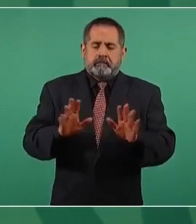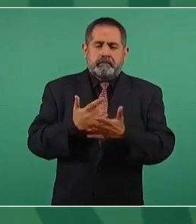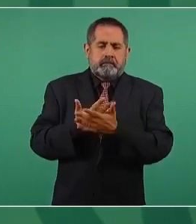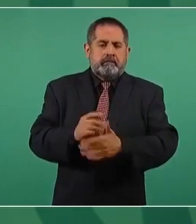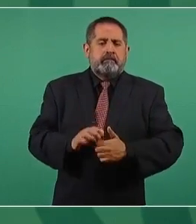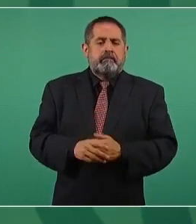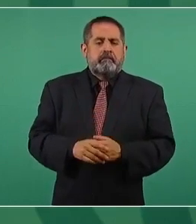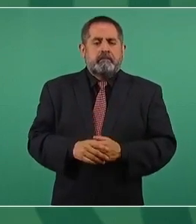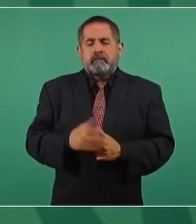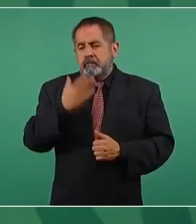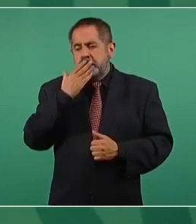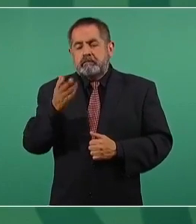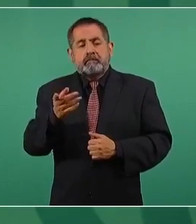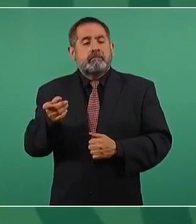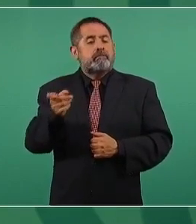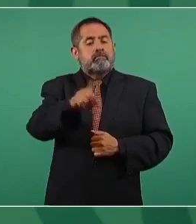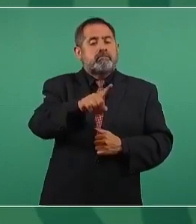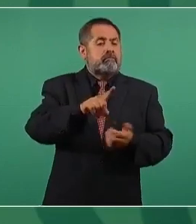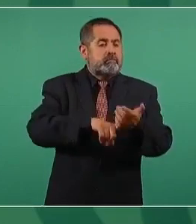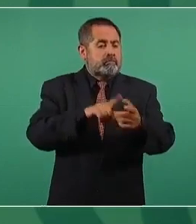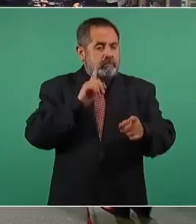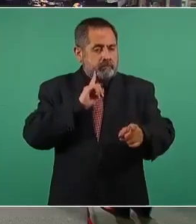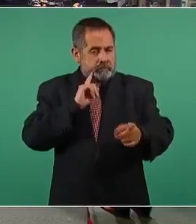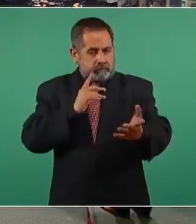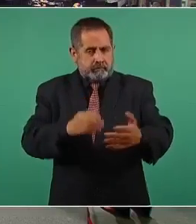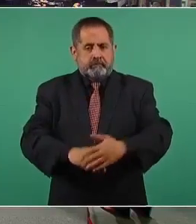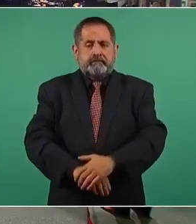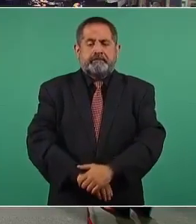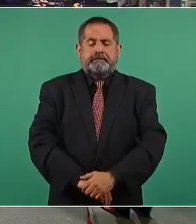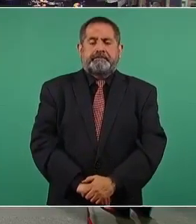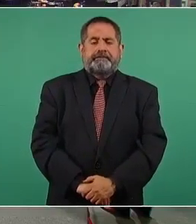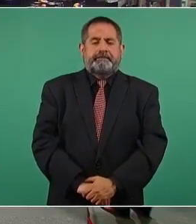Muy bien, quedamos aquí, la compañera.